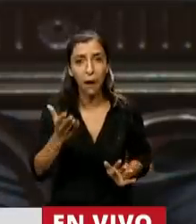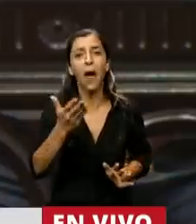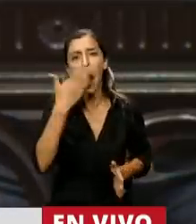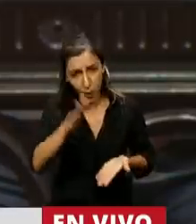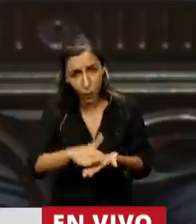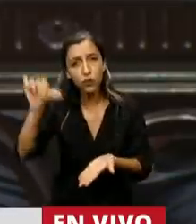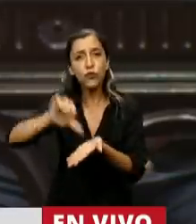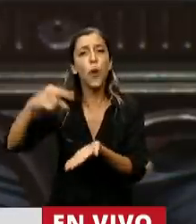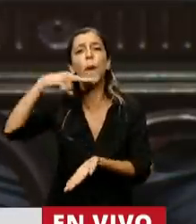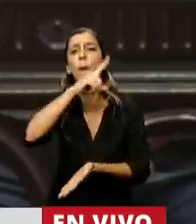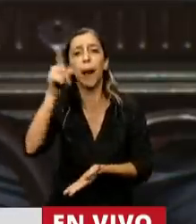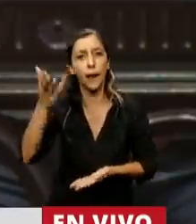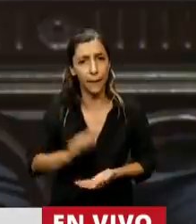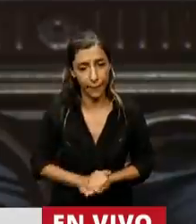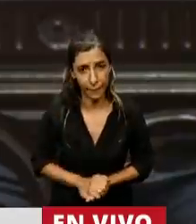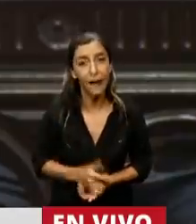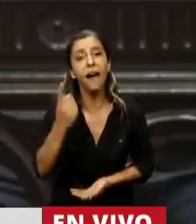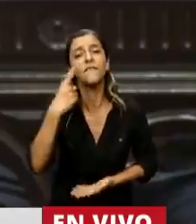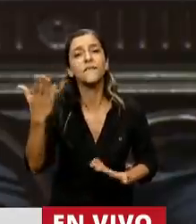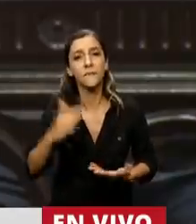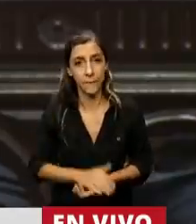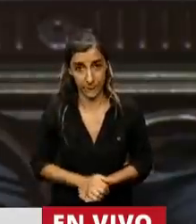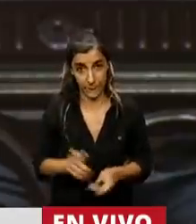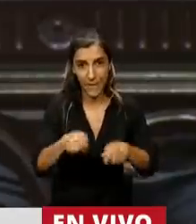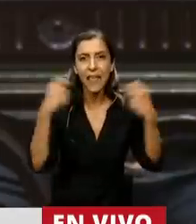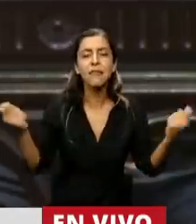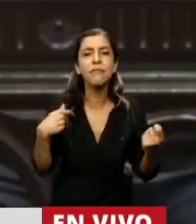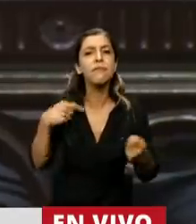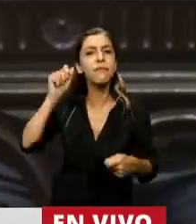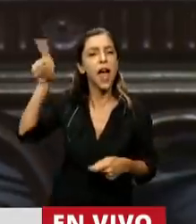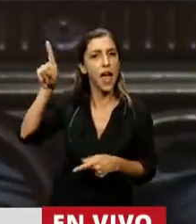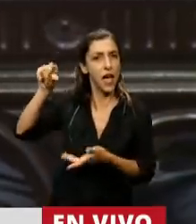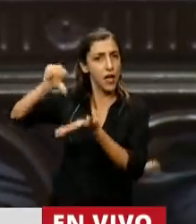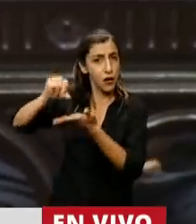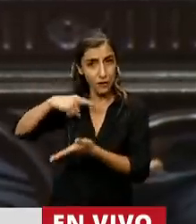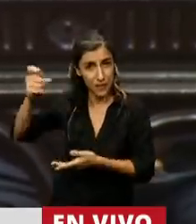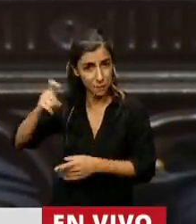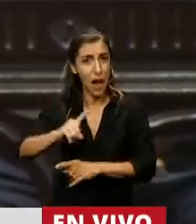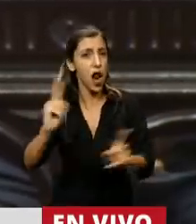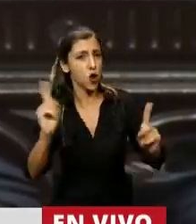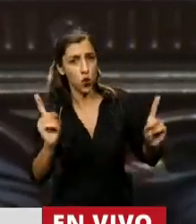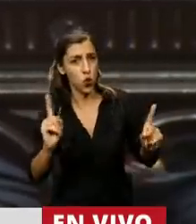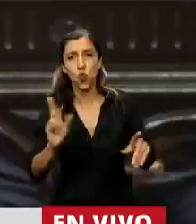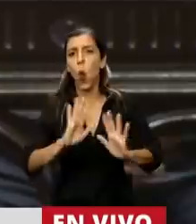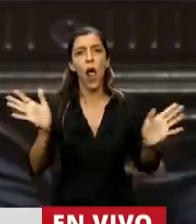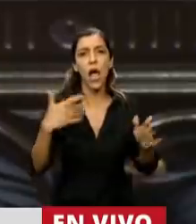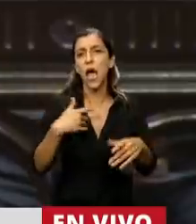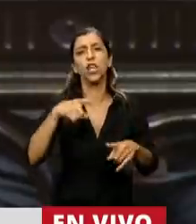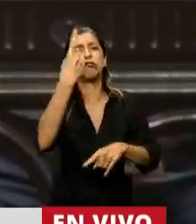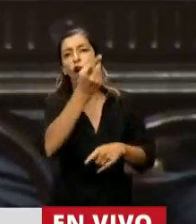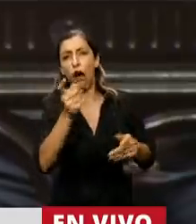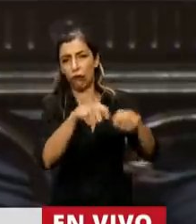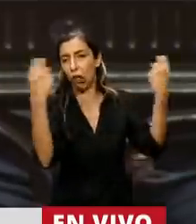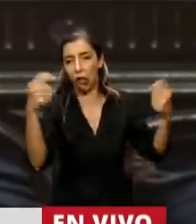en alemania y esto es de escribir y es una nota del diario el país de españa pues el estado no expresa brera